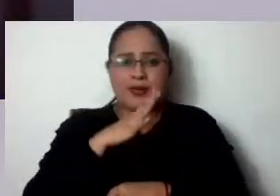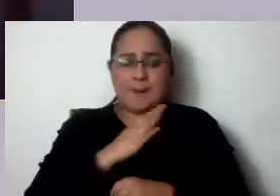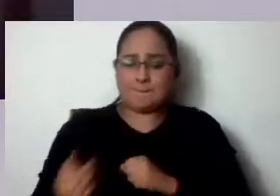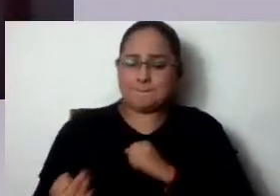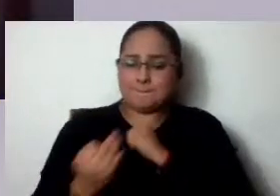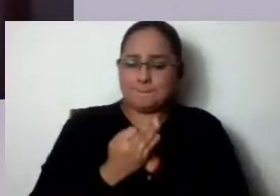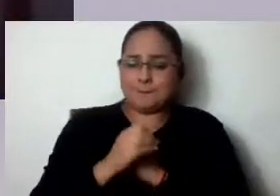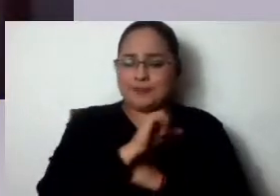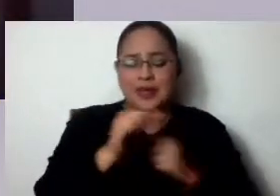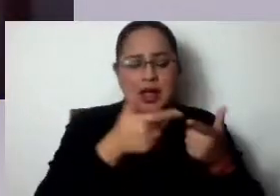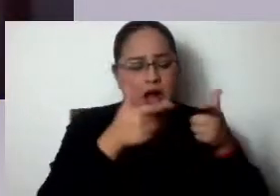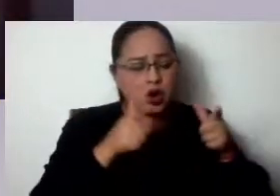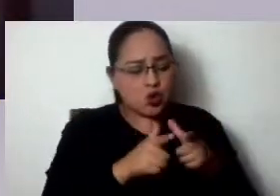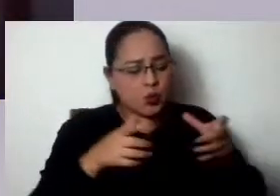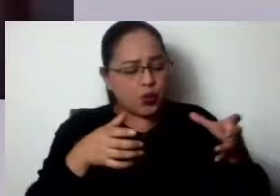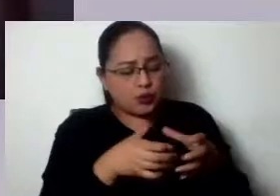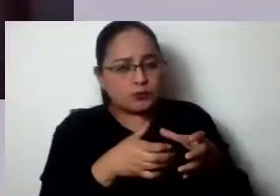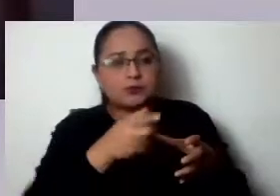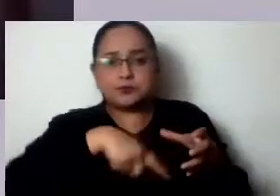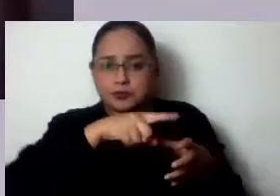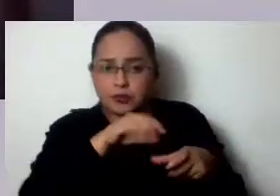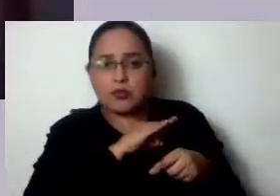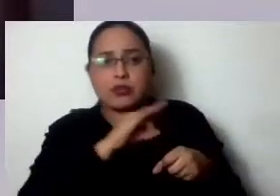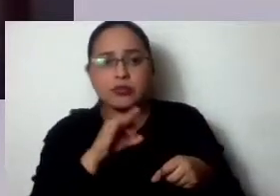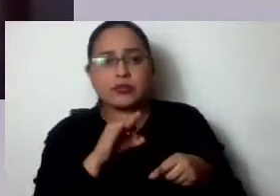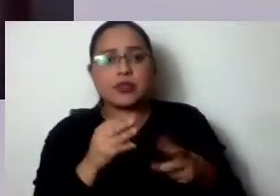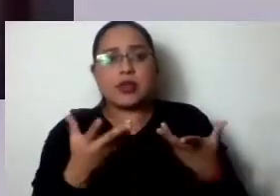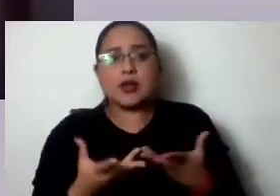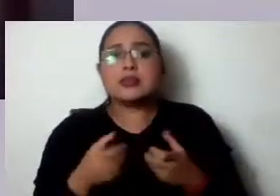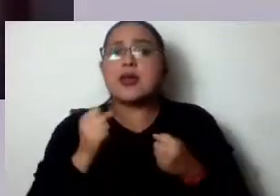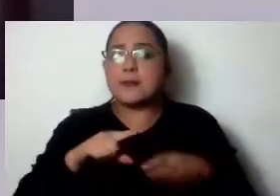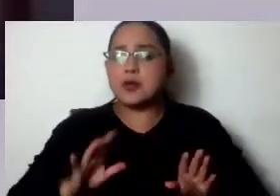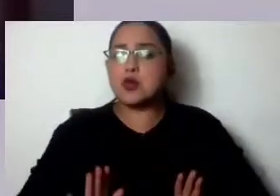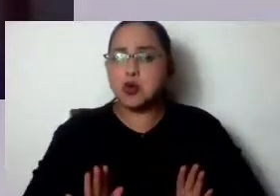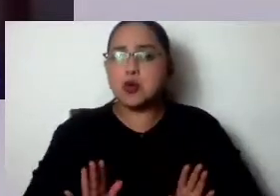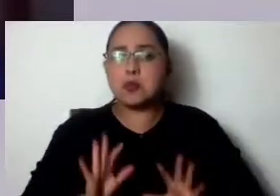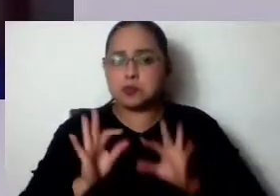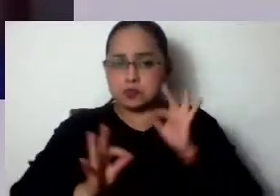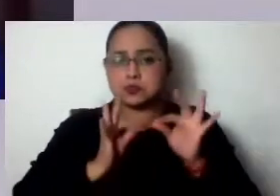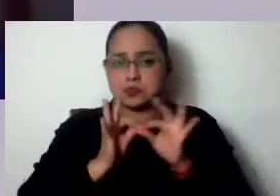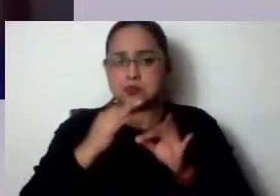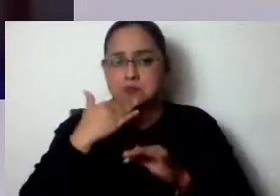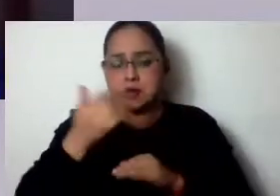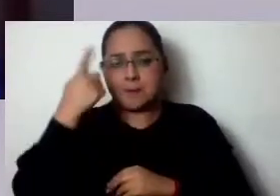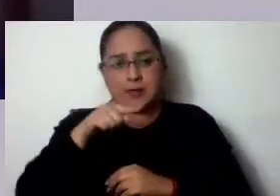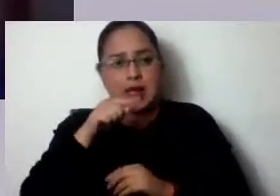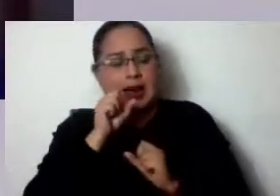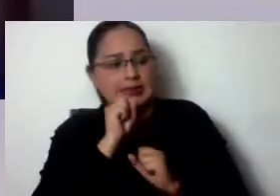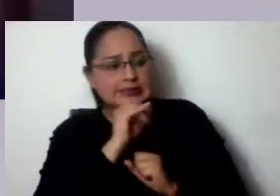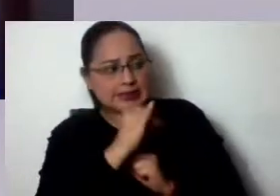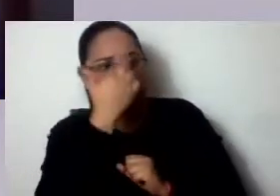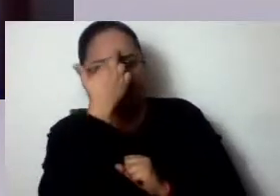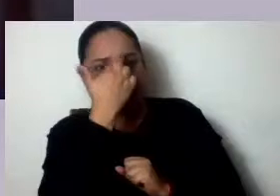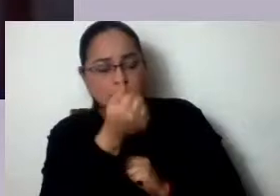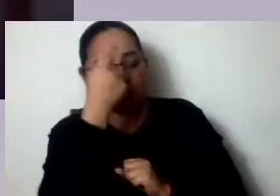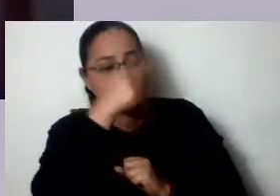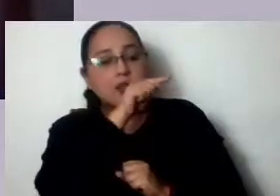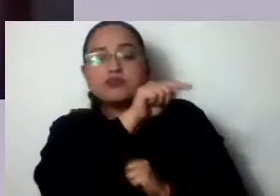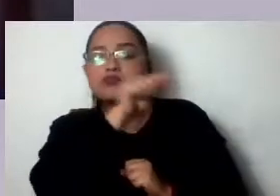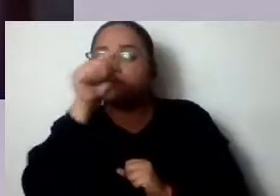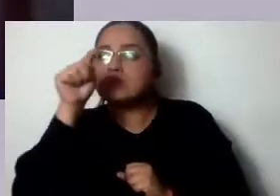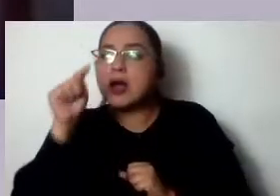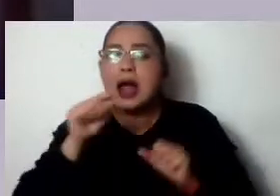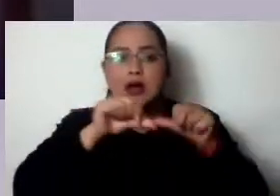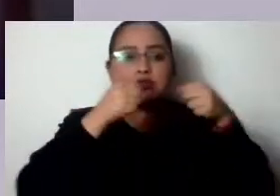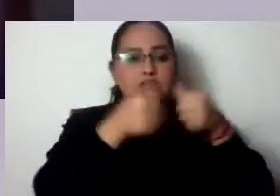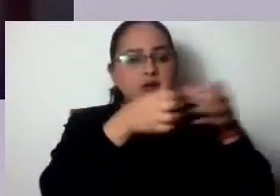colectivos y por tanto ha resultado adecuado para justificar la legitimación a diferentes organizaciones